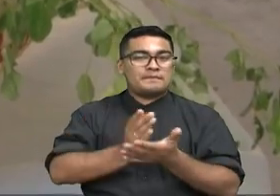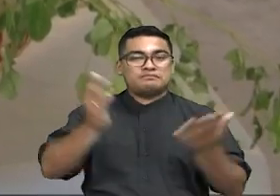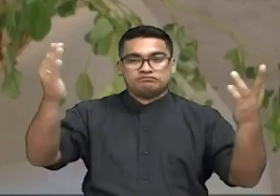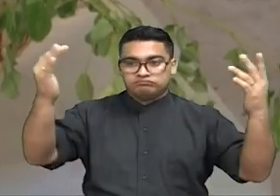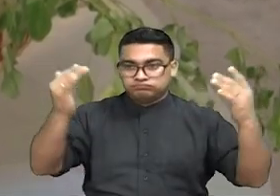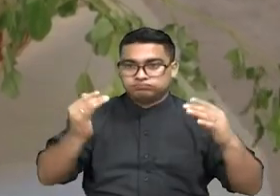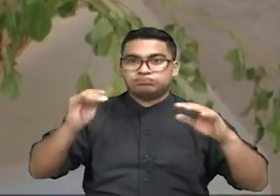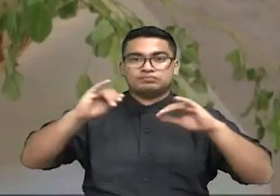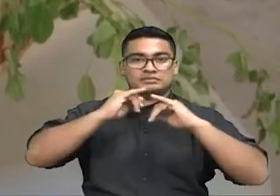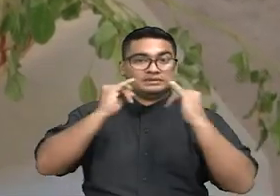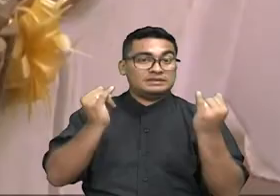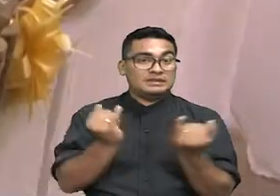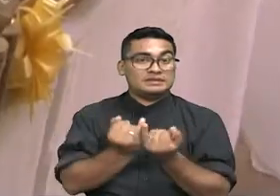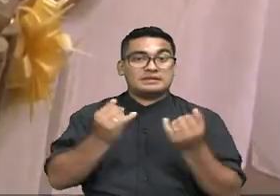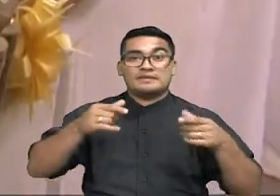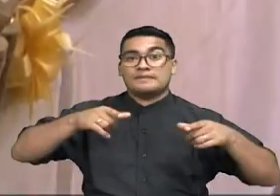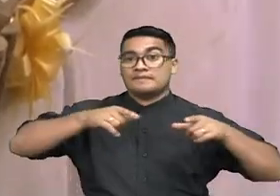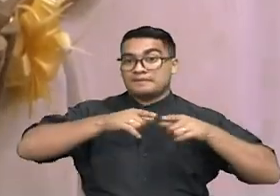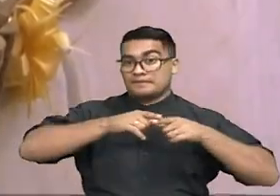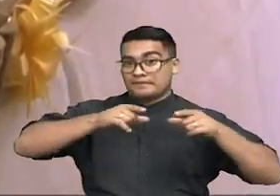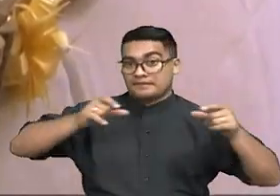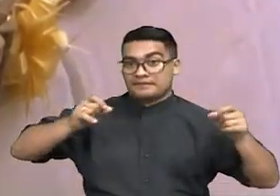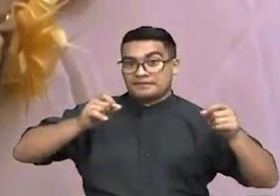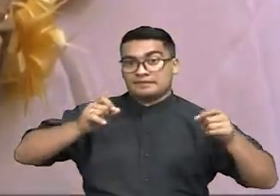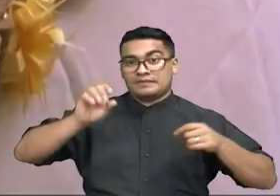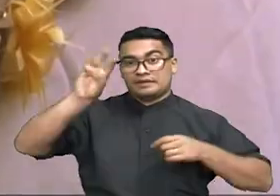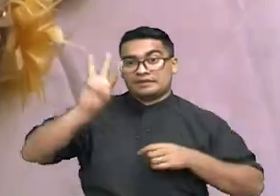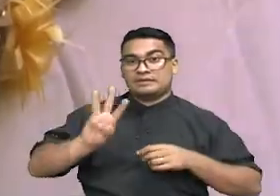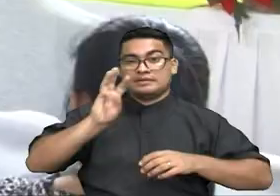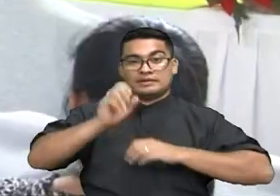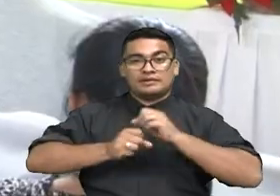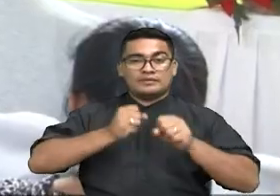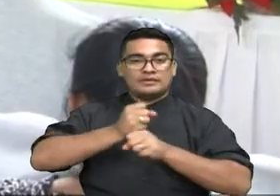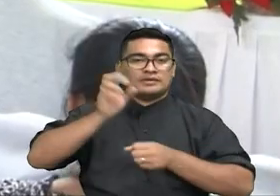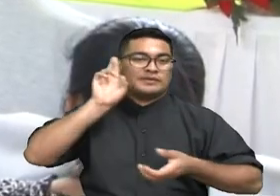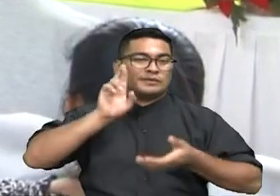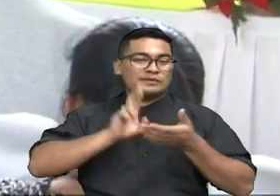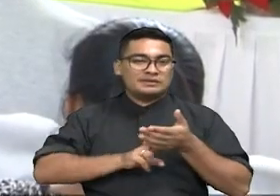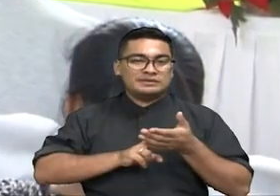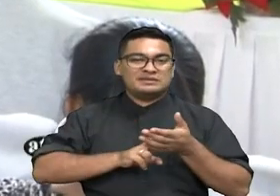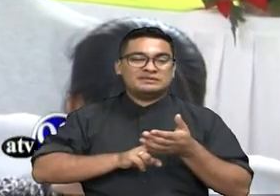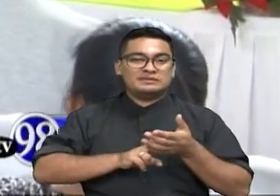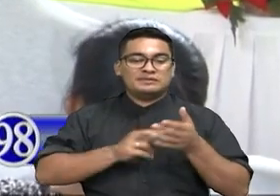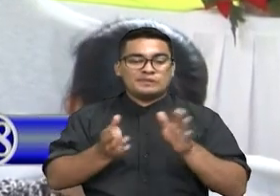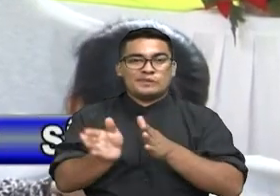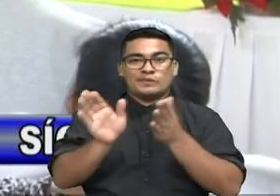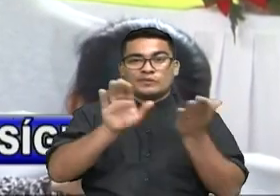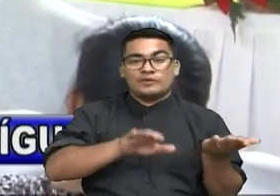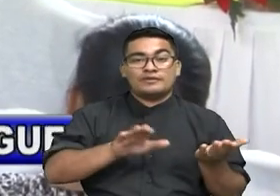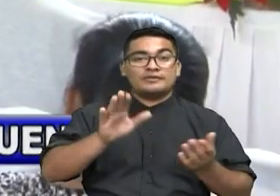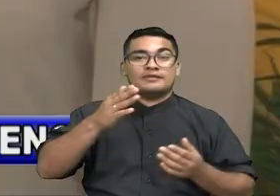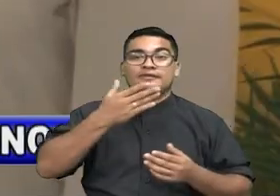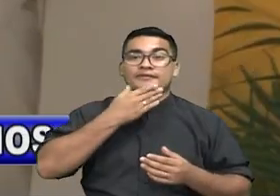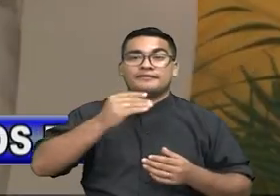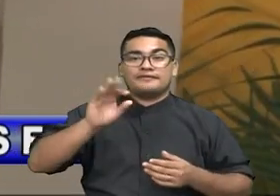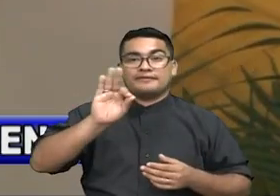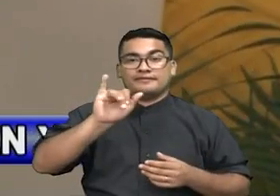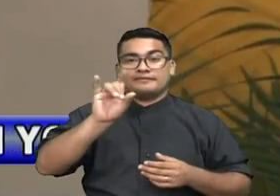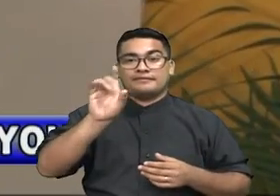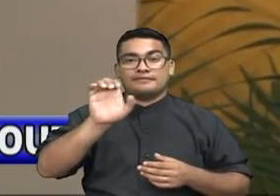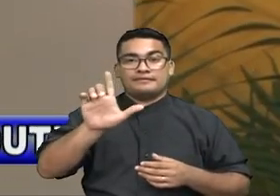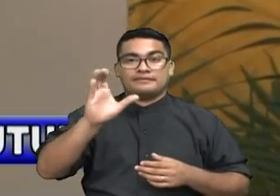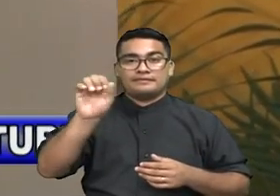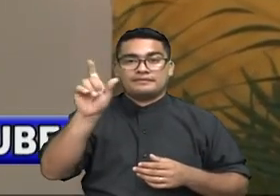de Marango, realizado en conmemoración del tercer aniversario del paso a la inmortalidad del comandante Fidel Castro. Que